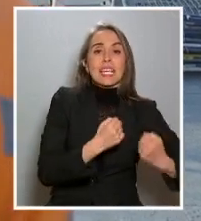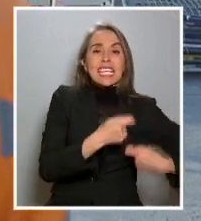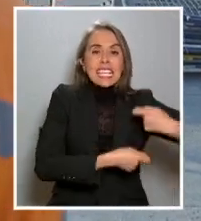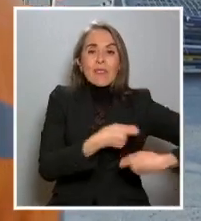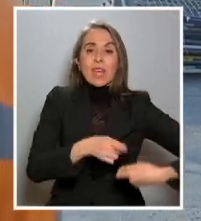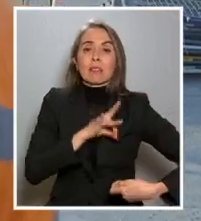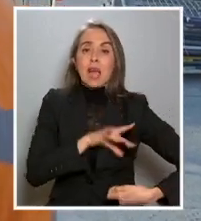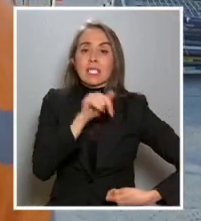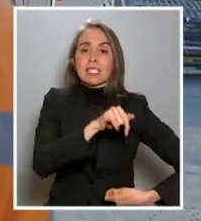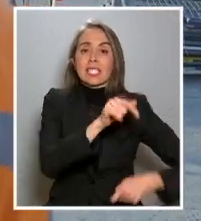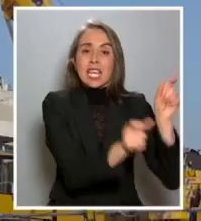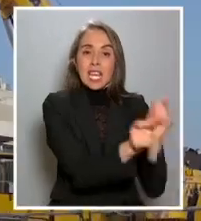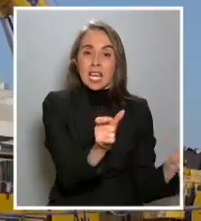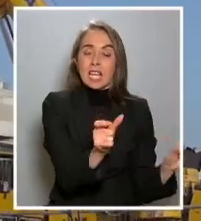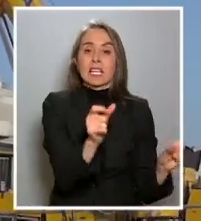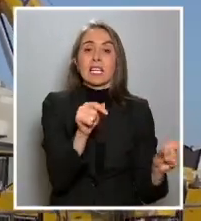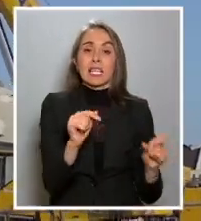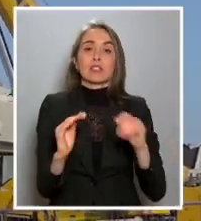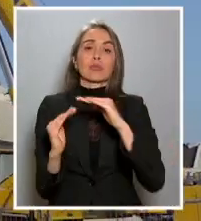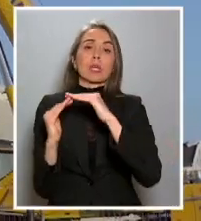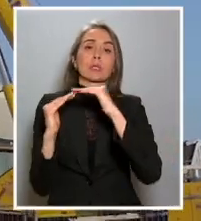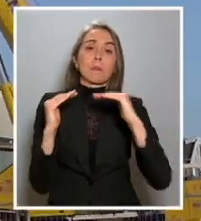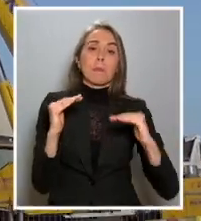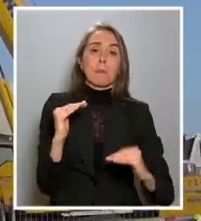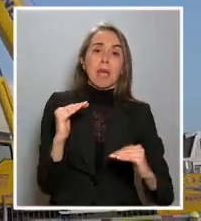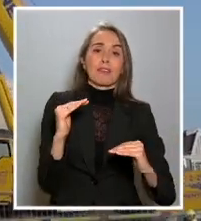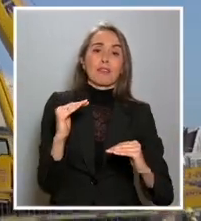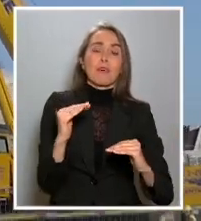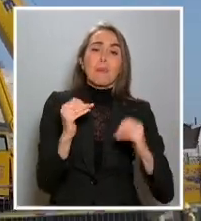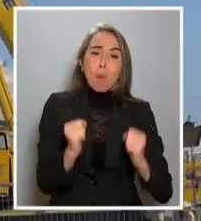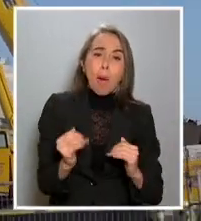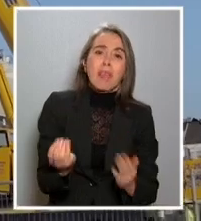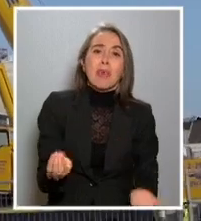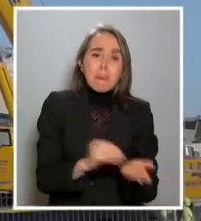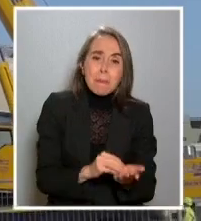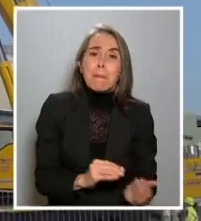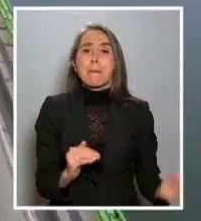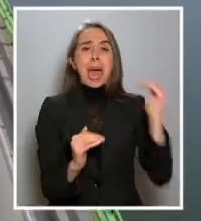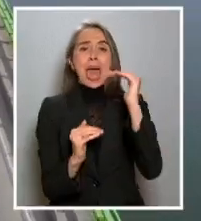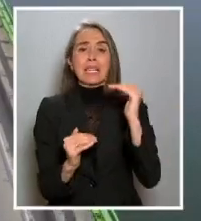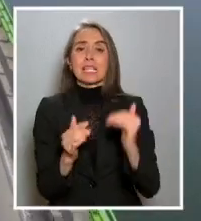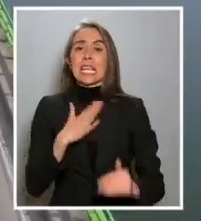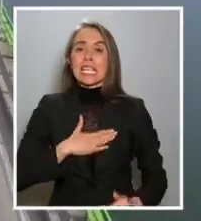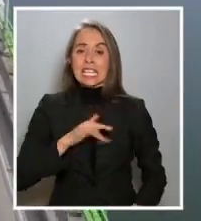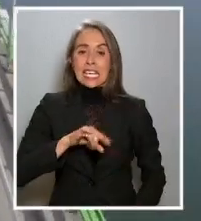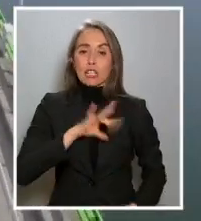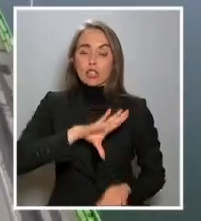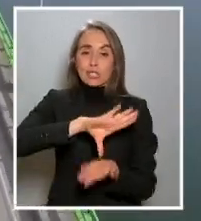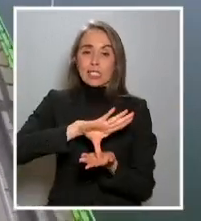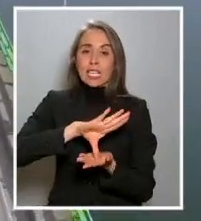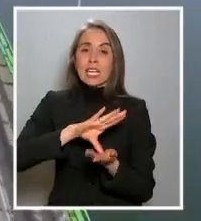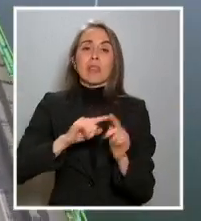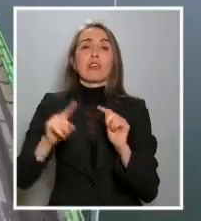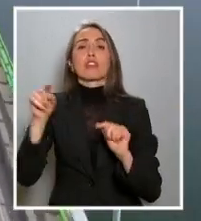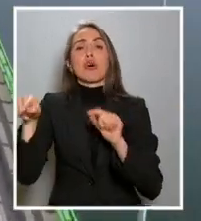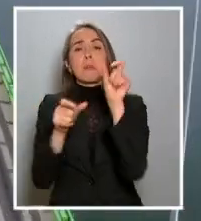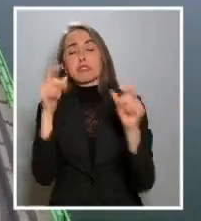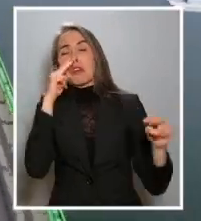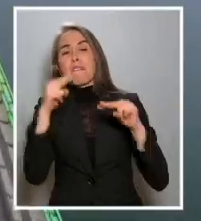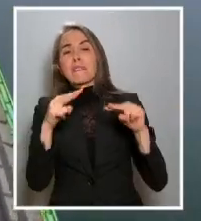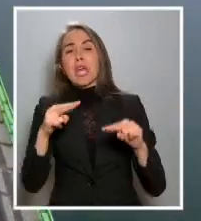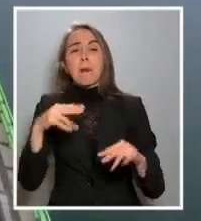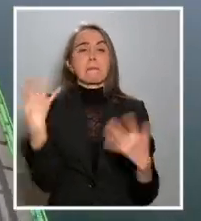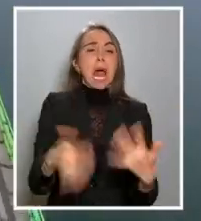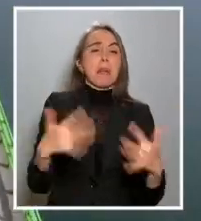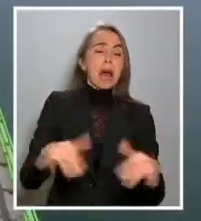allí estamos todavía muy por debajo de nuestras posibilidades. Quiero que en nuestro país queden atrás las visiones pesimistas